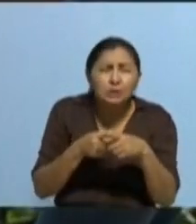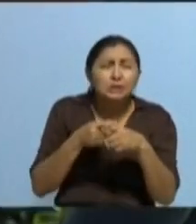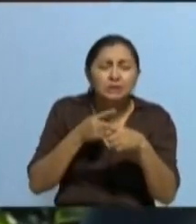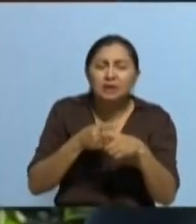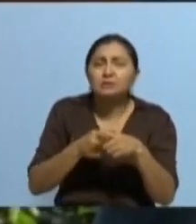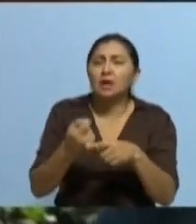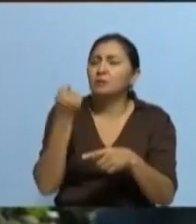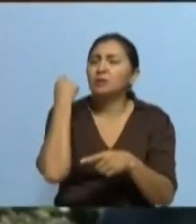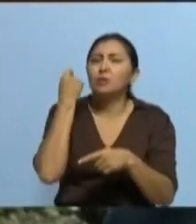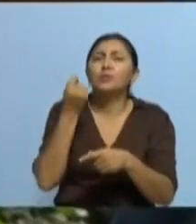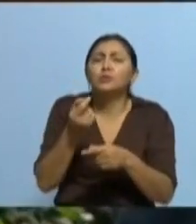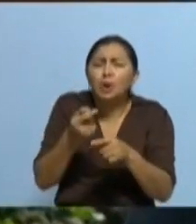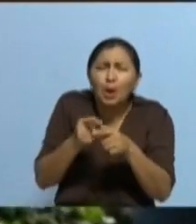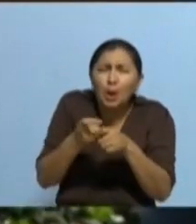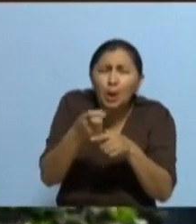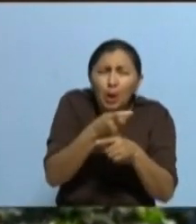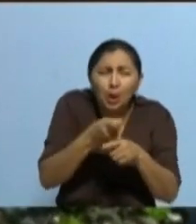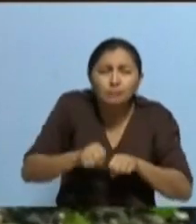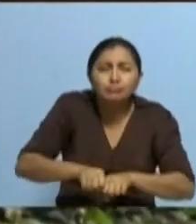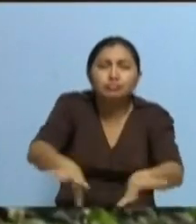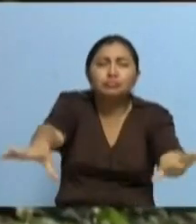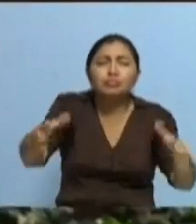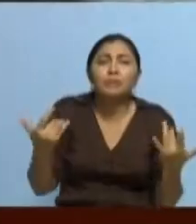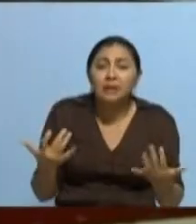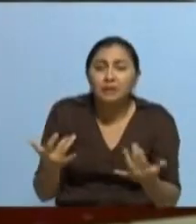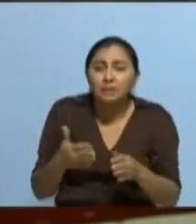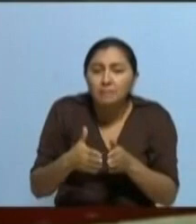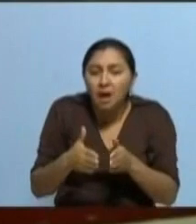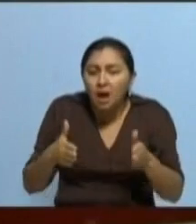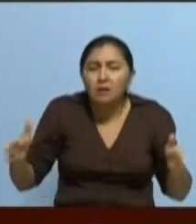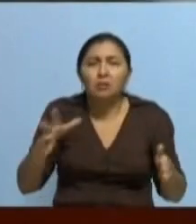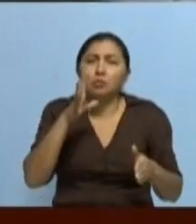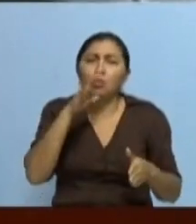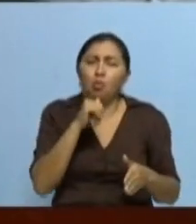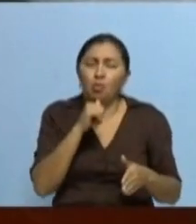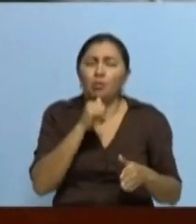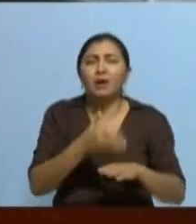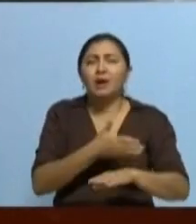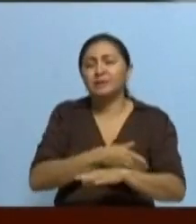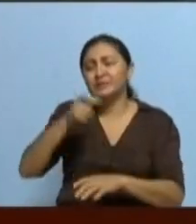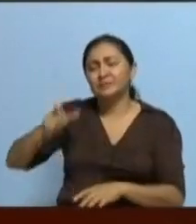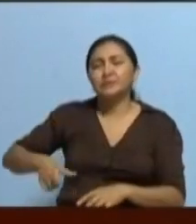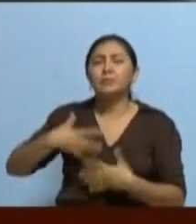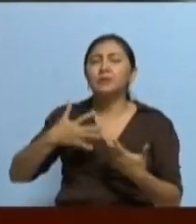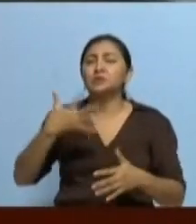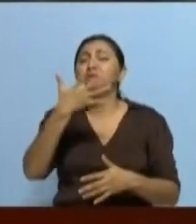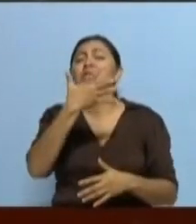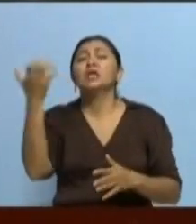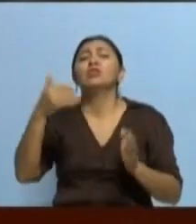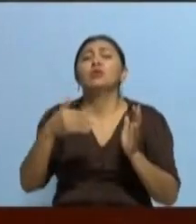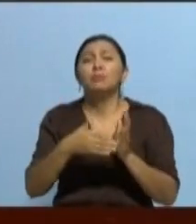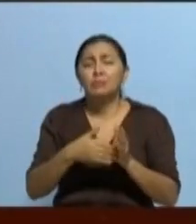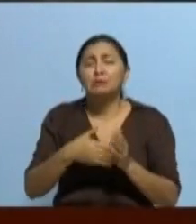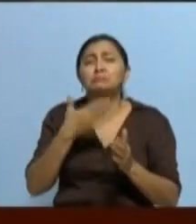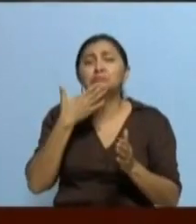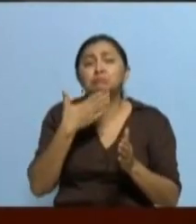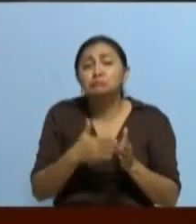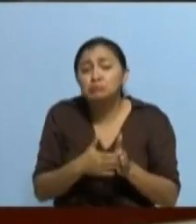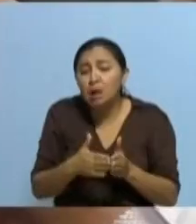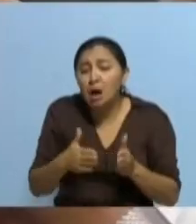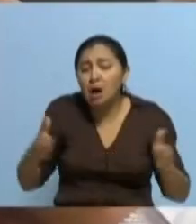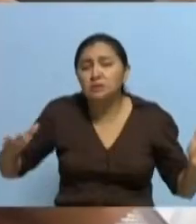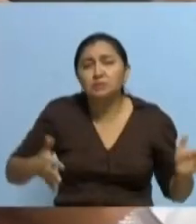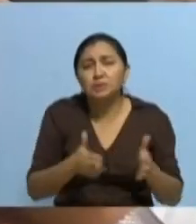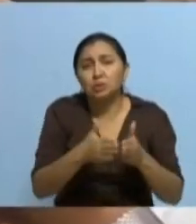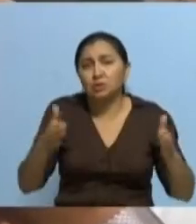recientemente en el embalse del Guájaro, los cuales, según advirtió el experto, solo 500 mil podrían llegar a la fase final. Muchos